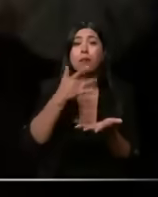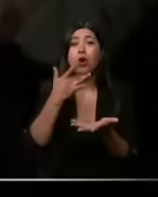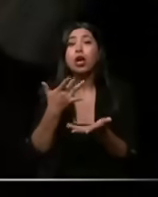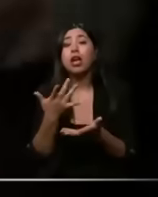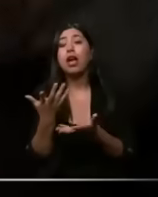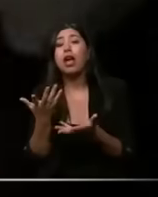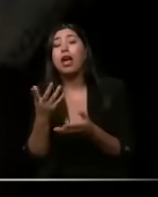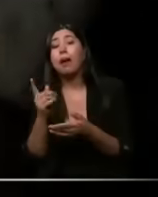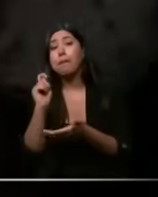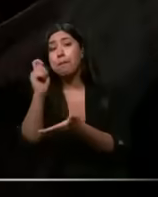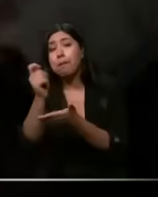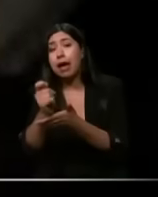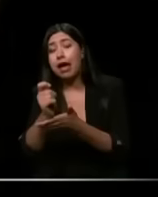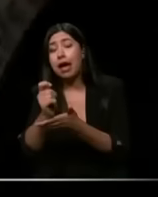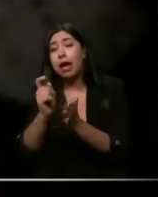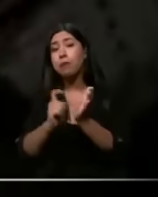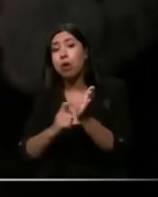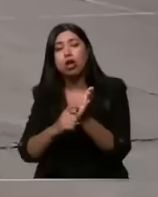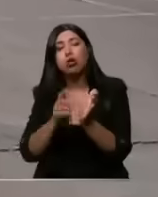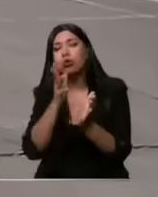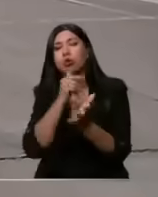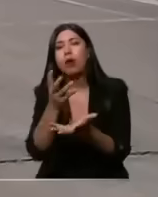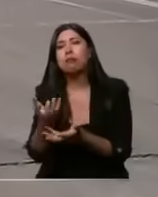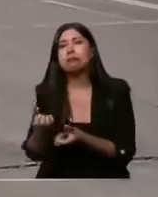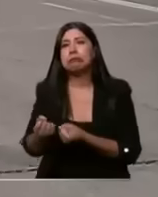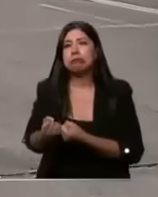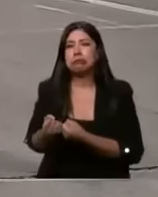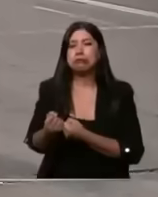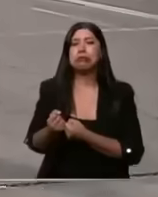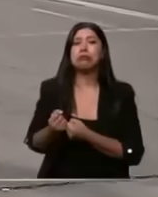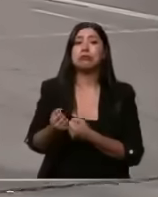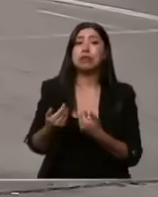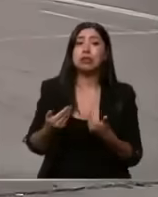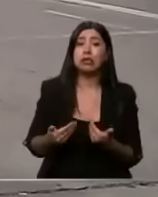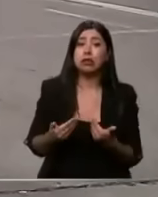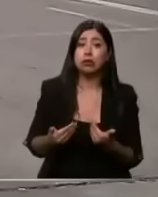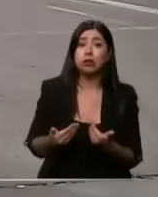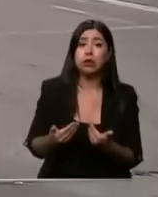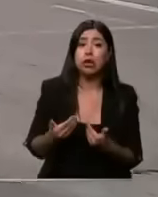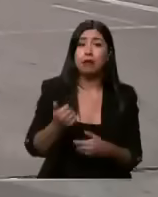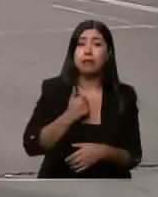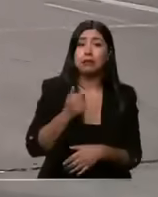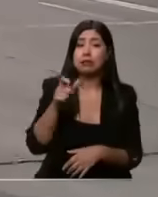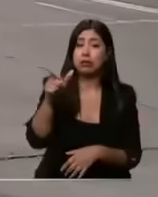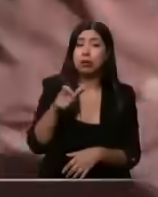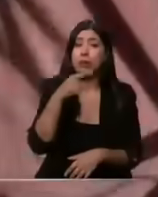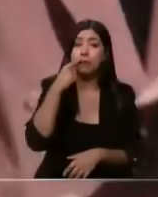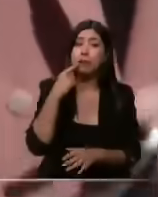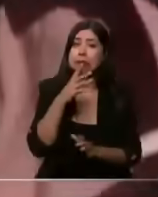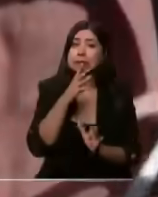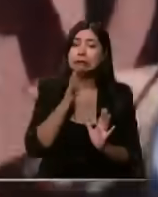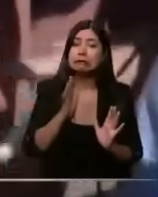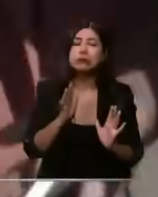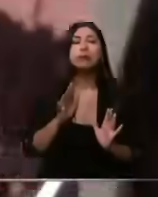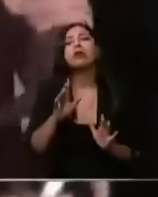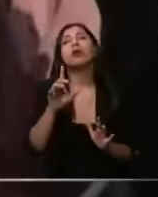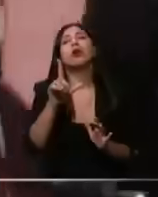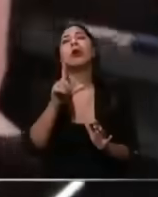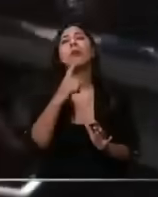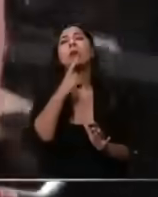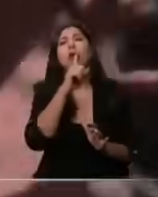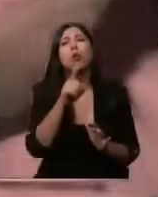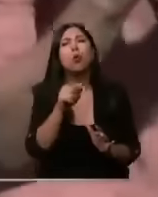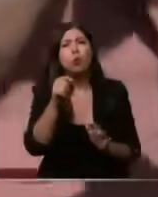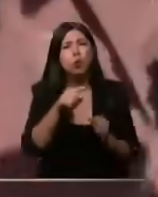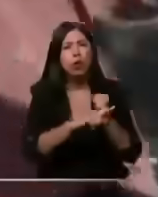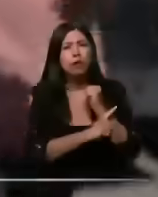abrió una verdadera caja de Pandora para el actual número uno de la Policía de Investigaciones. Luis, ¿era esta una práctica